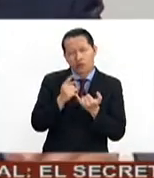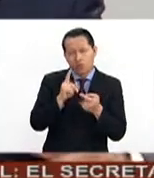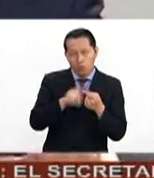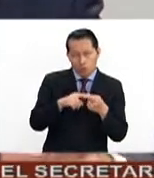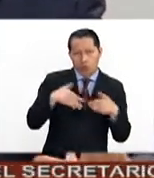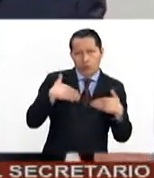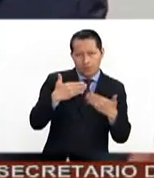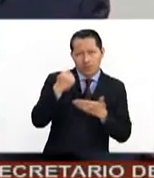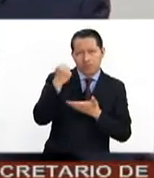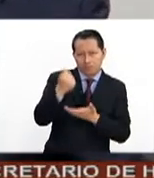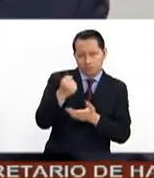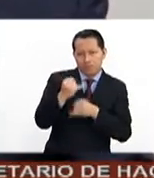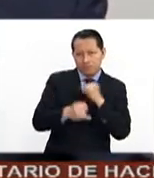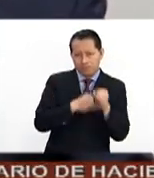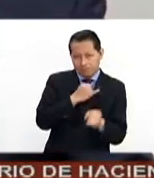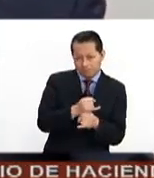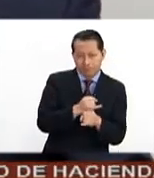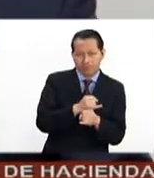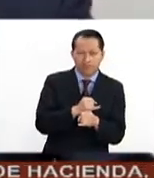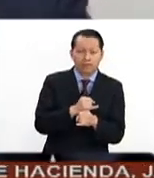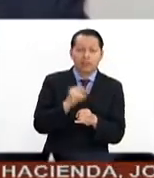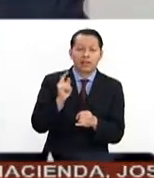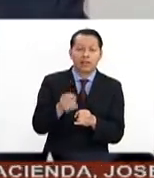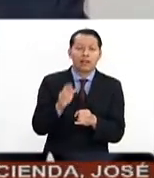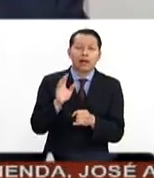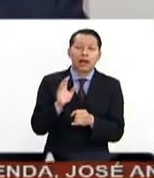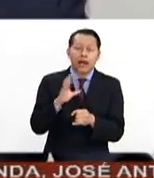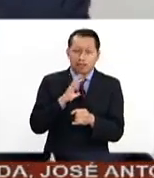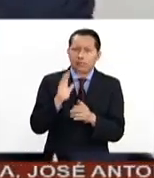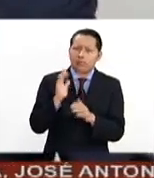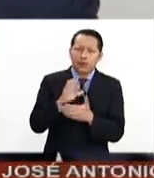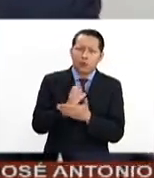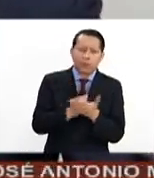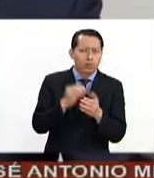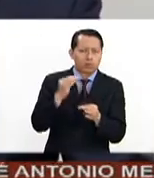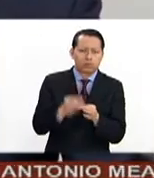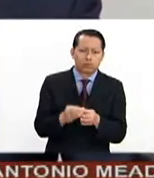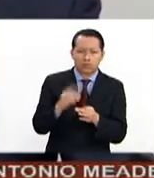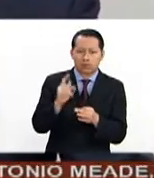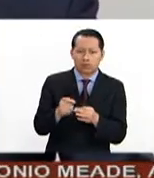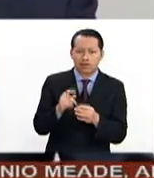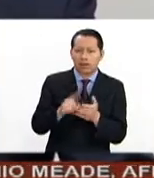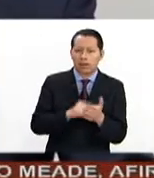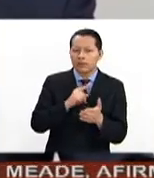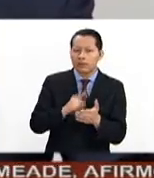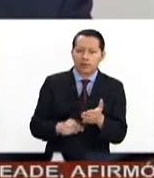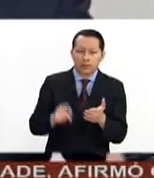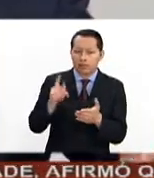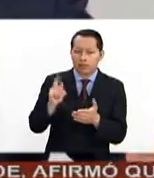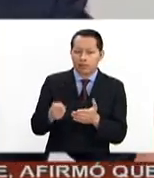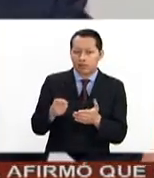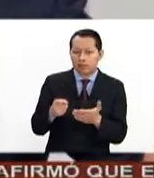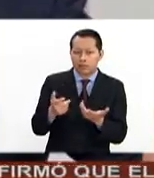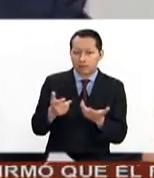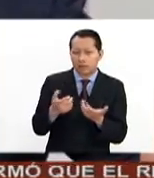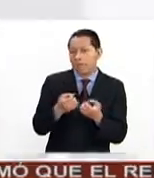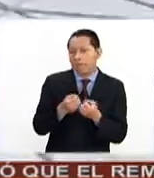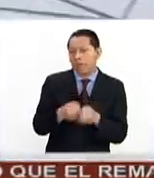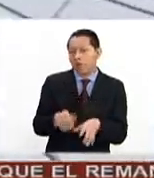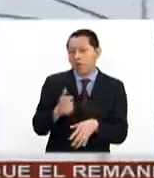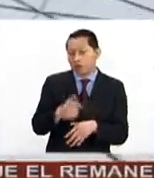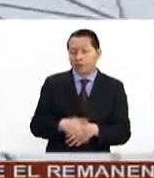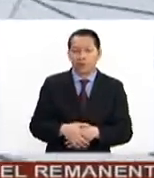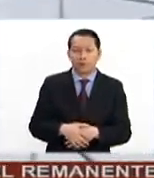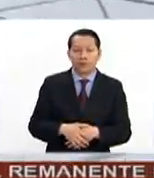de inversiones internacionales que ya están contratadas, o sea, cancelarlas es, pues se perdió el capital.